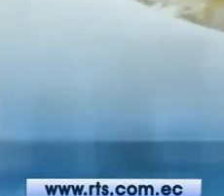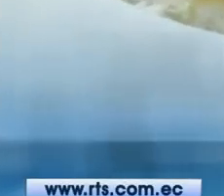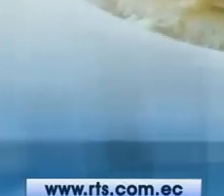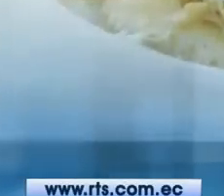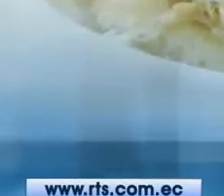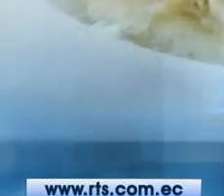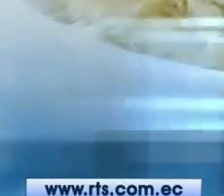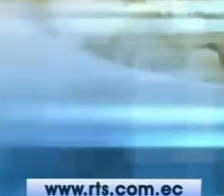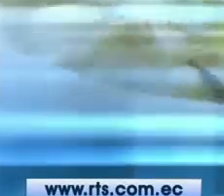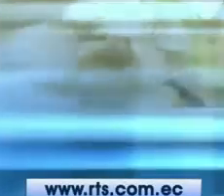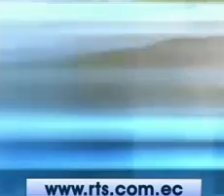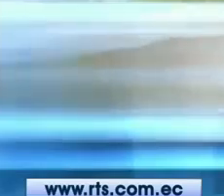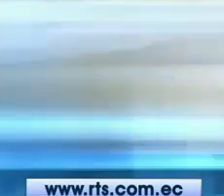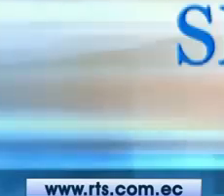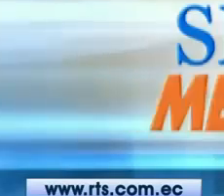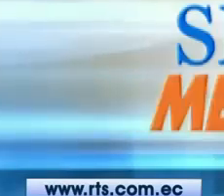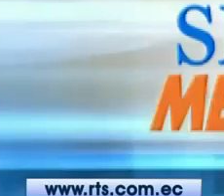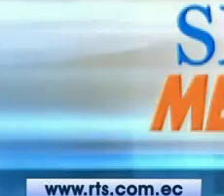Melones.